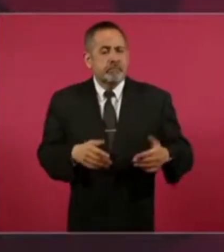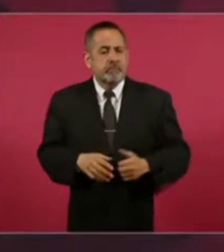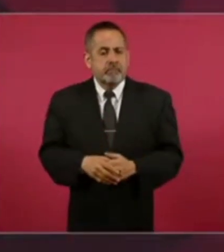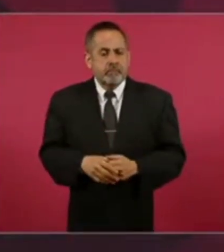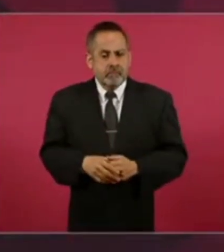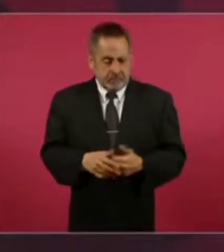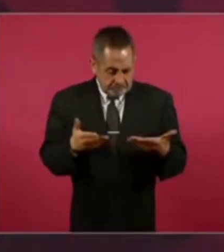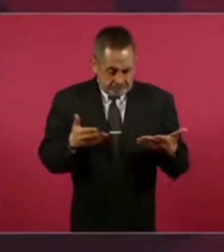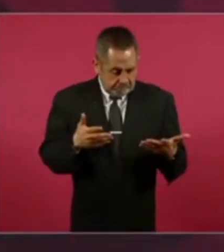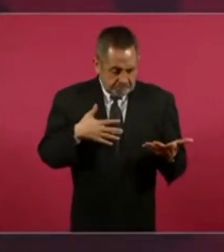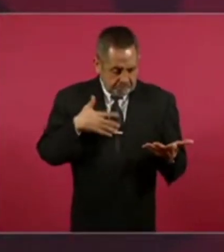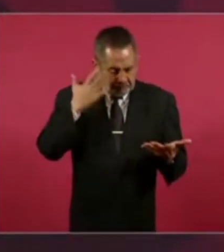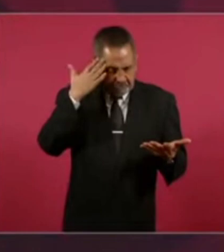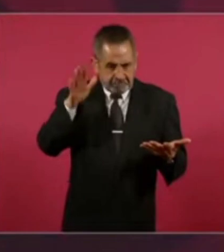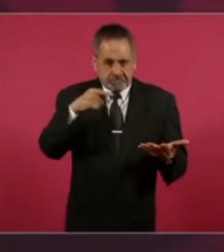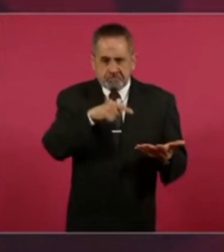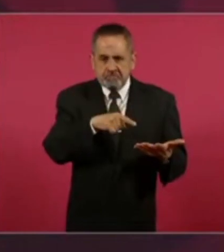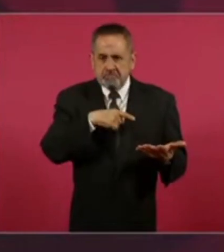Pues no conozco a nadie,